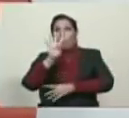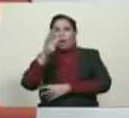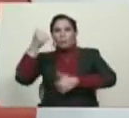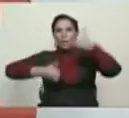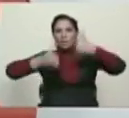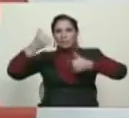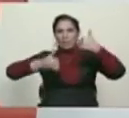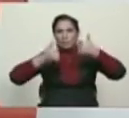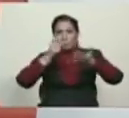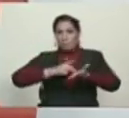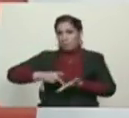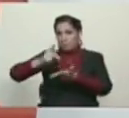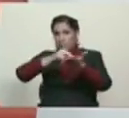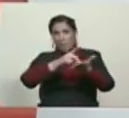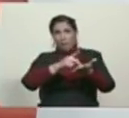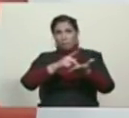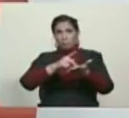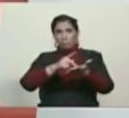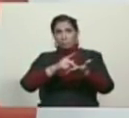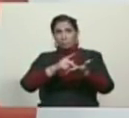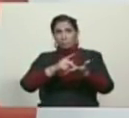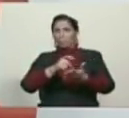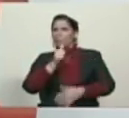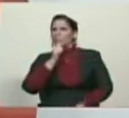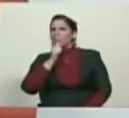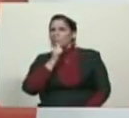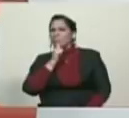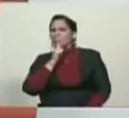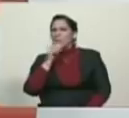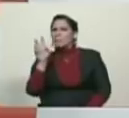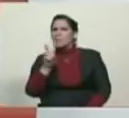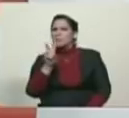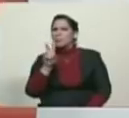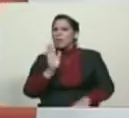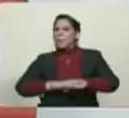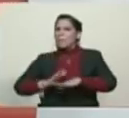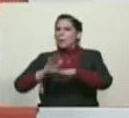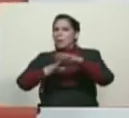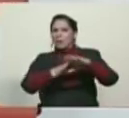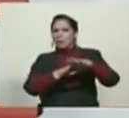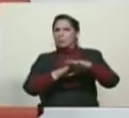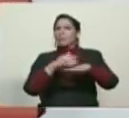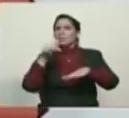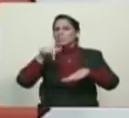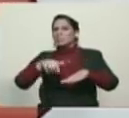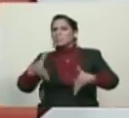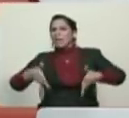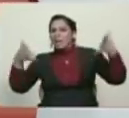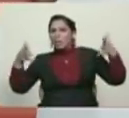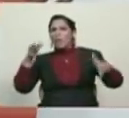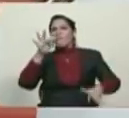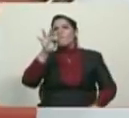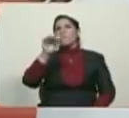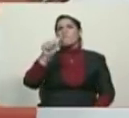candidatos. Ellos, ¿qué hubiese pasado en Venezuela si el ganador hubiese sido Henry Falcón?